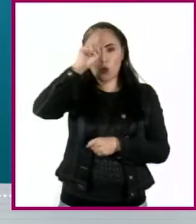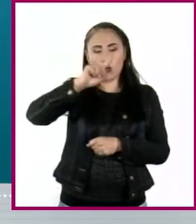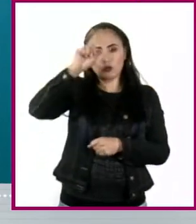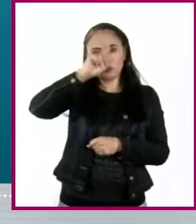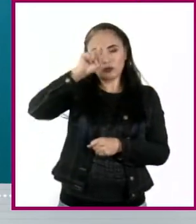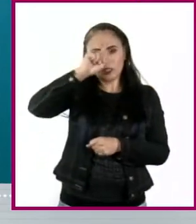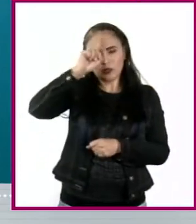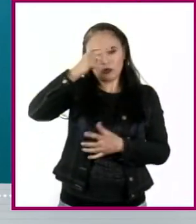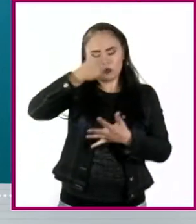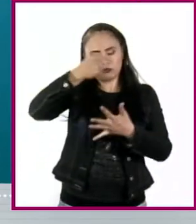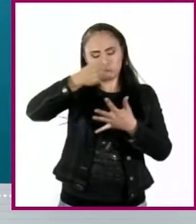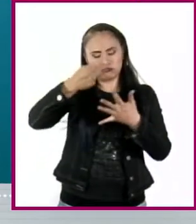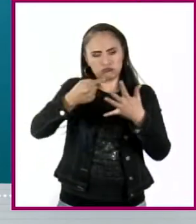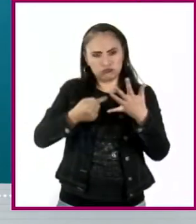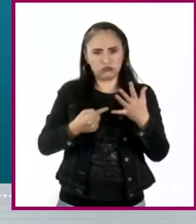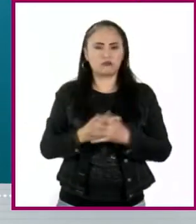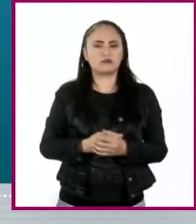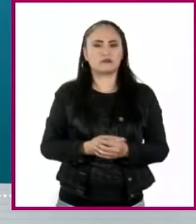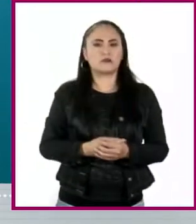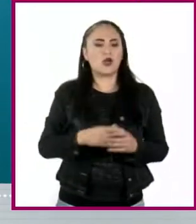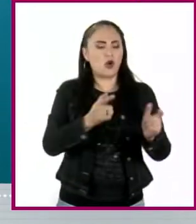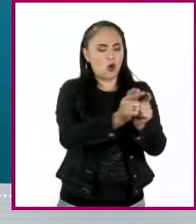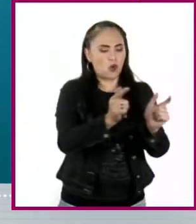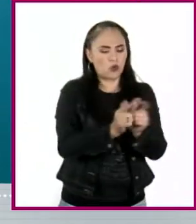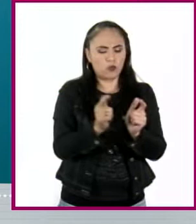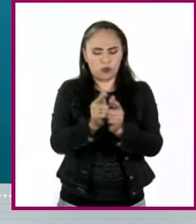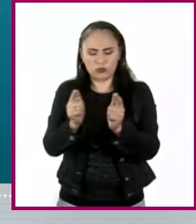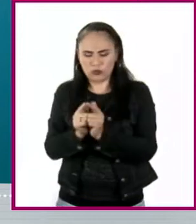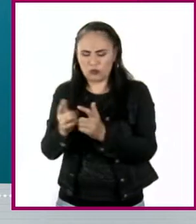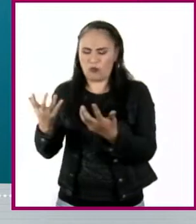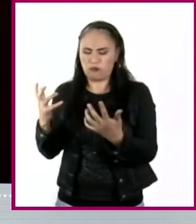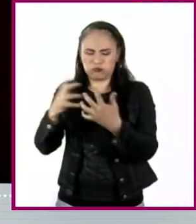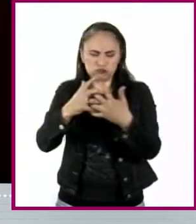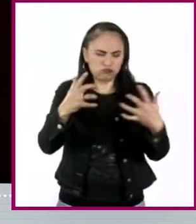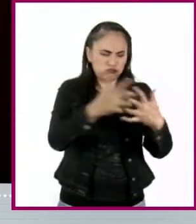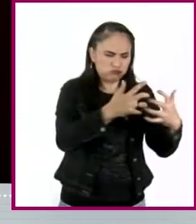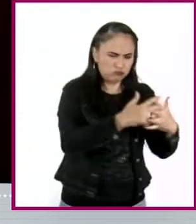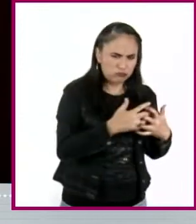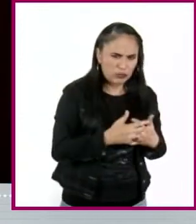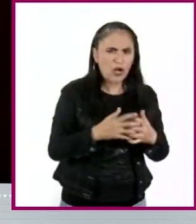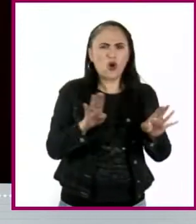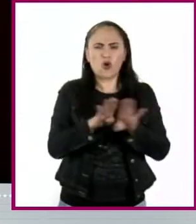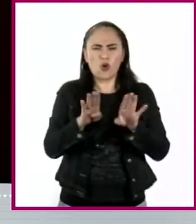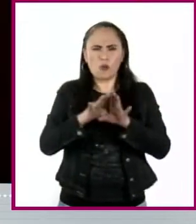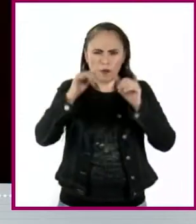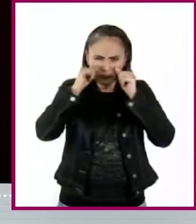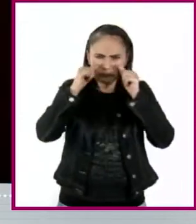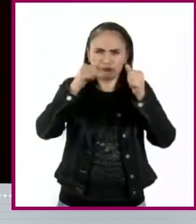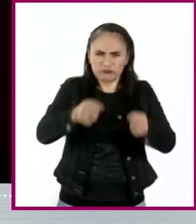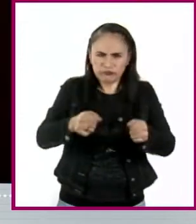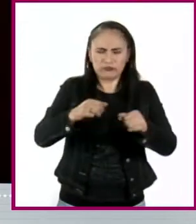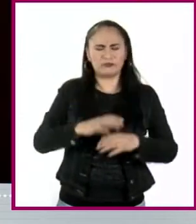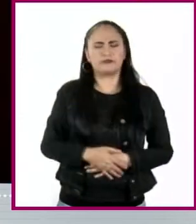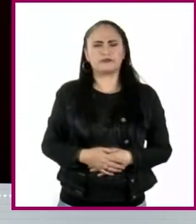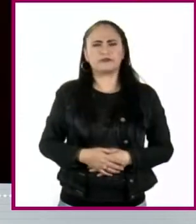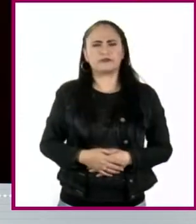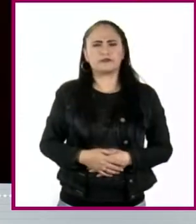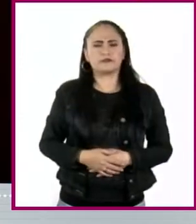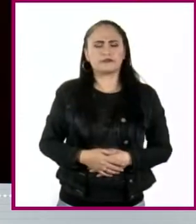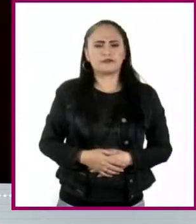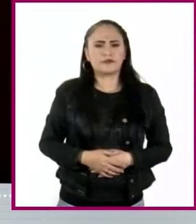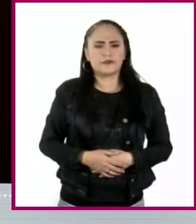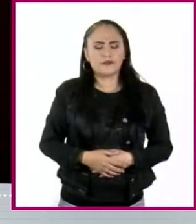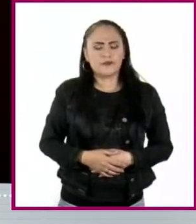puedan atender las interseccionalidades de grupos en situación de vulnerabilidad? La interseccionalidad